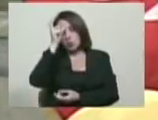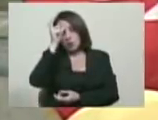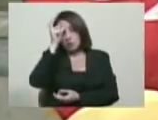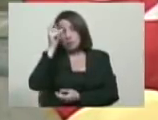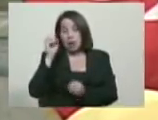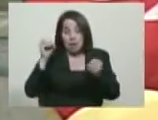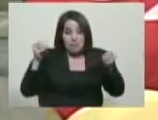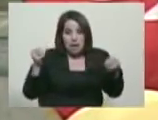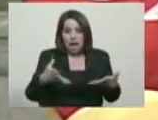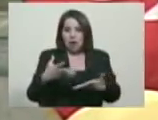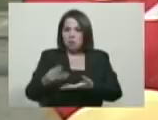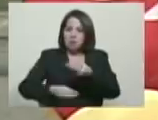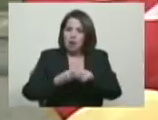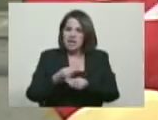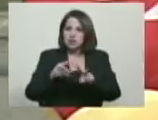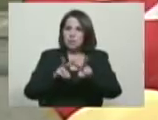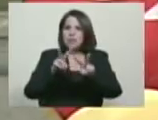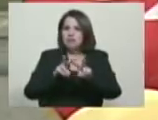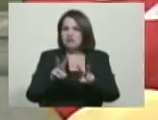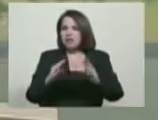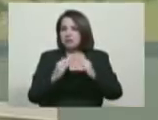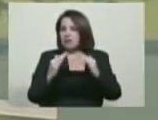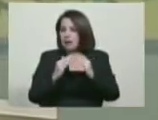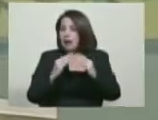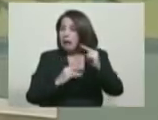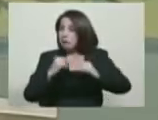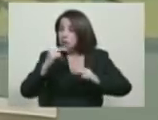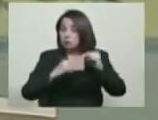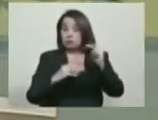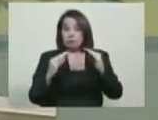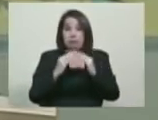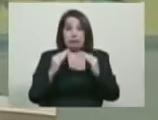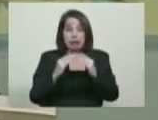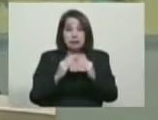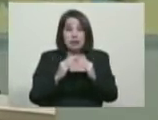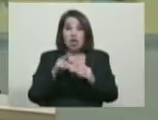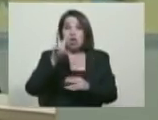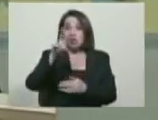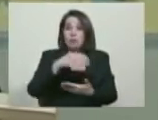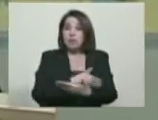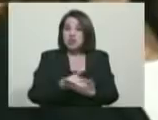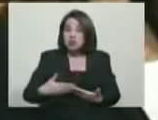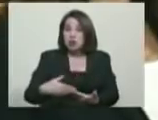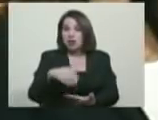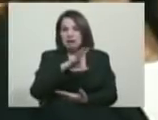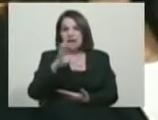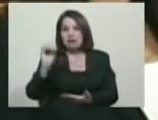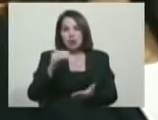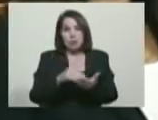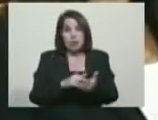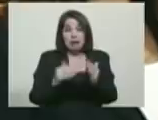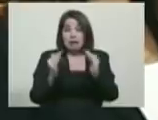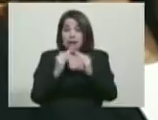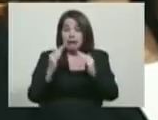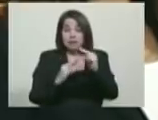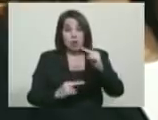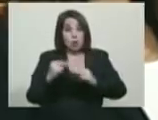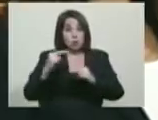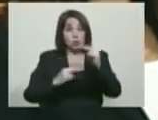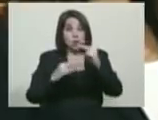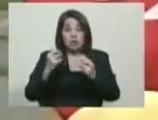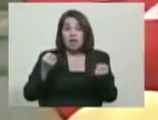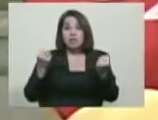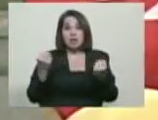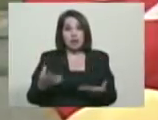vivienda. Nosotros este año vamos a llegar a la meta de 2.500.000 viviendas construidas y